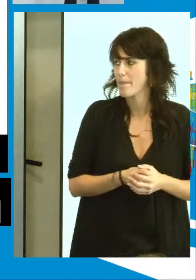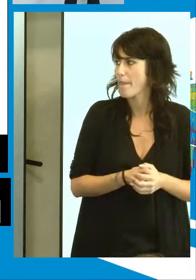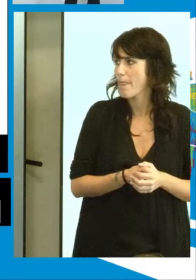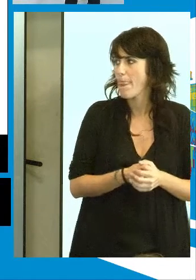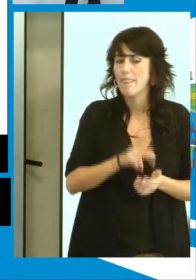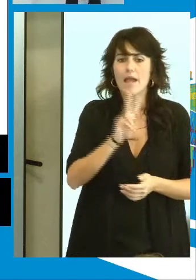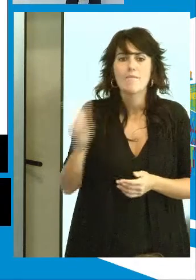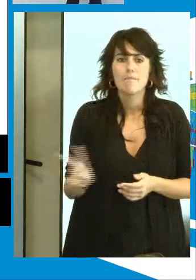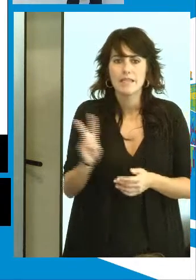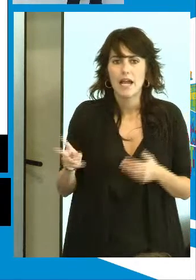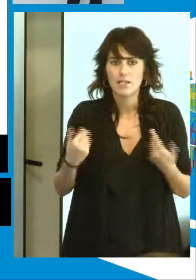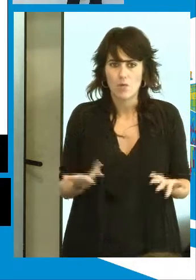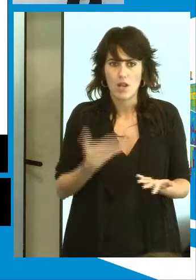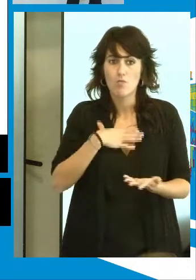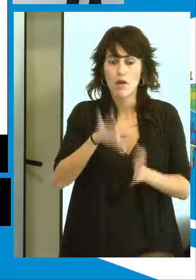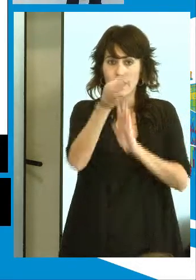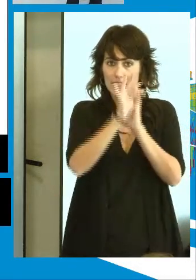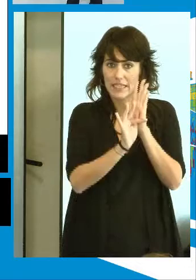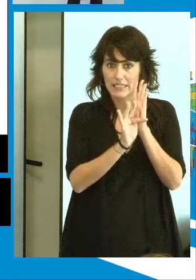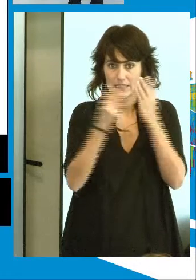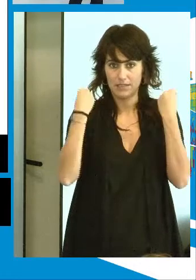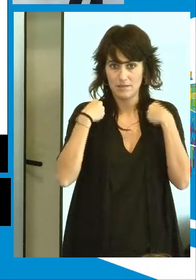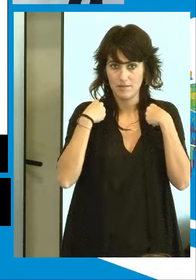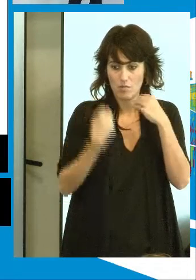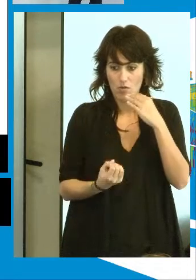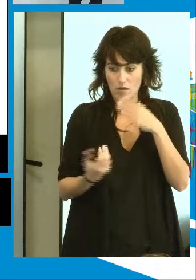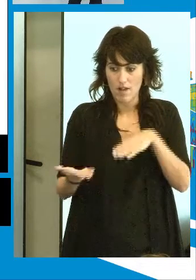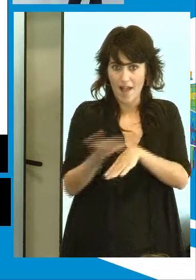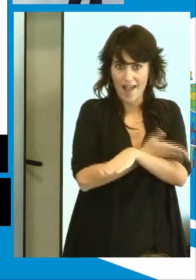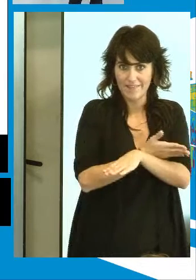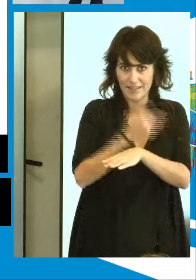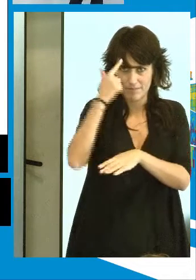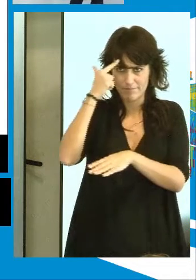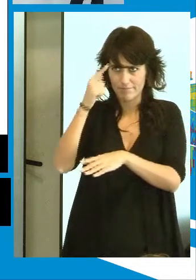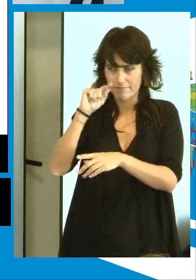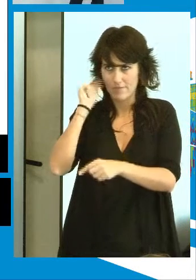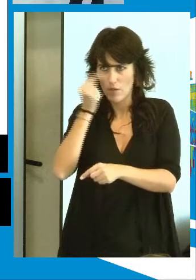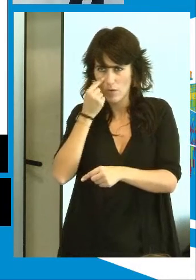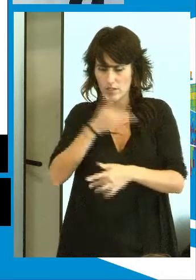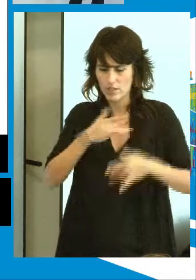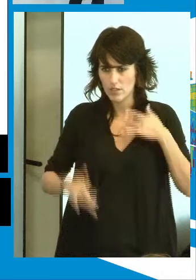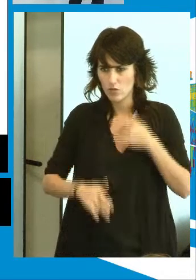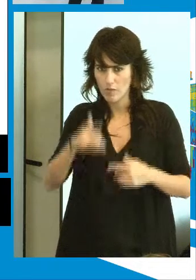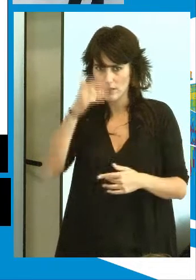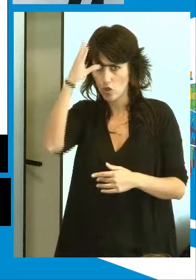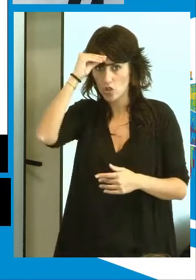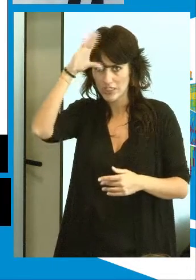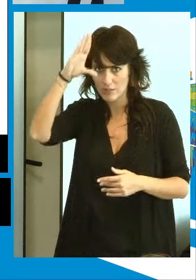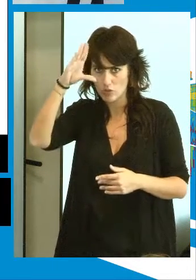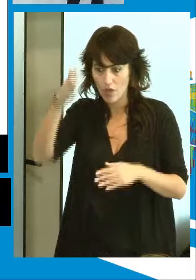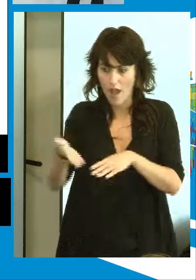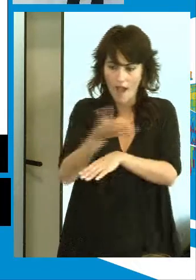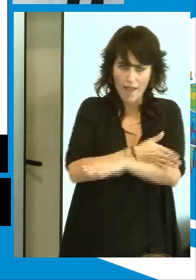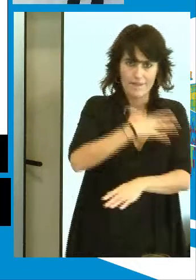Las ventajas que tiene, pues poder hacer los test antes de que aparezcan claramente estos déficits cognitivos para que ya la familia le dé la